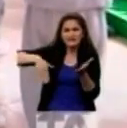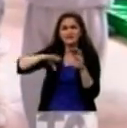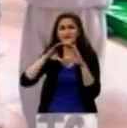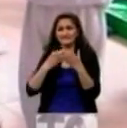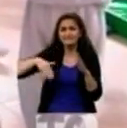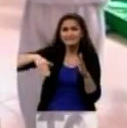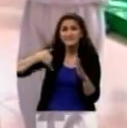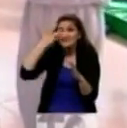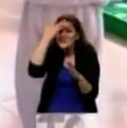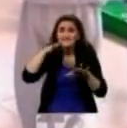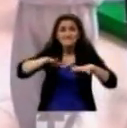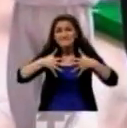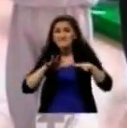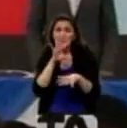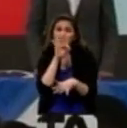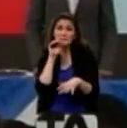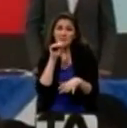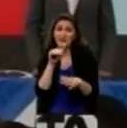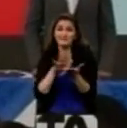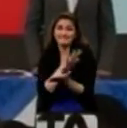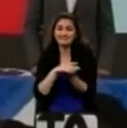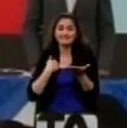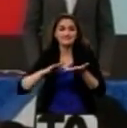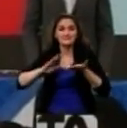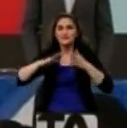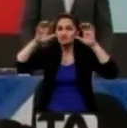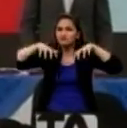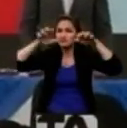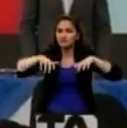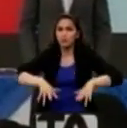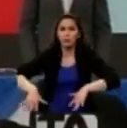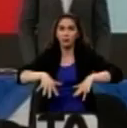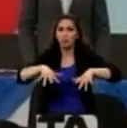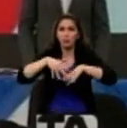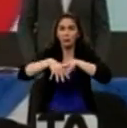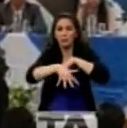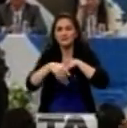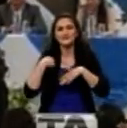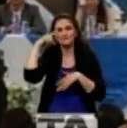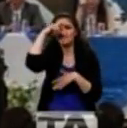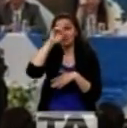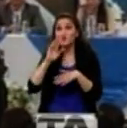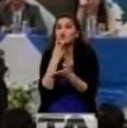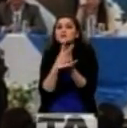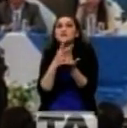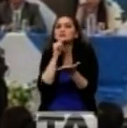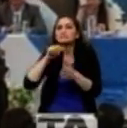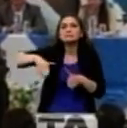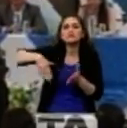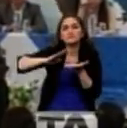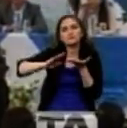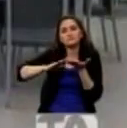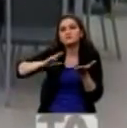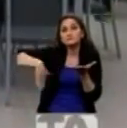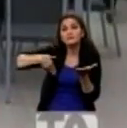estudiantes hoy no pudieron retornar a las aulas debido a los efectos del Invierno aseguró que podrán empezar a estudiar en dos semanas además presentó